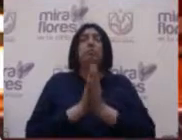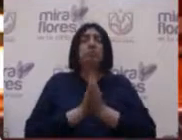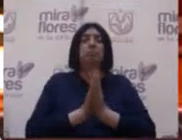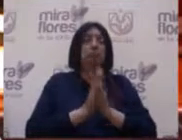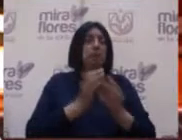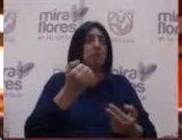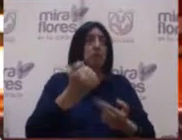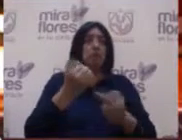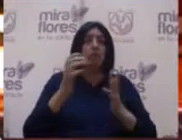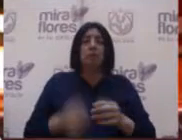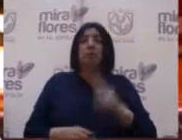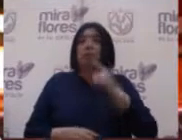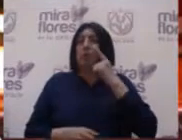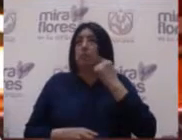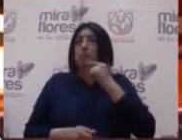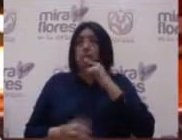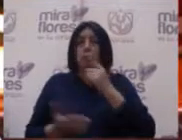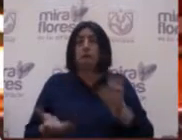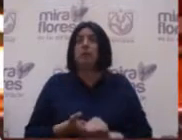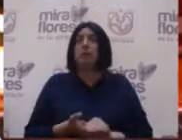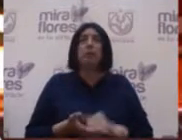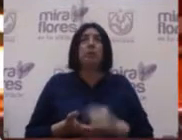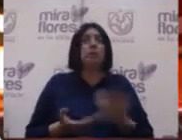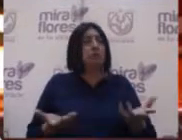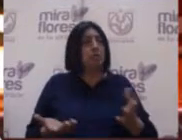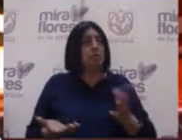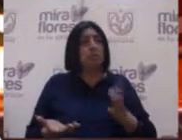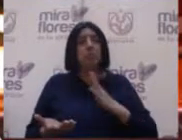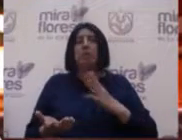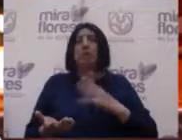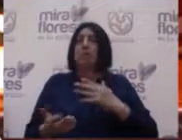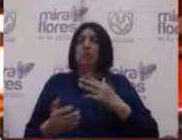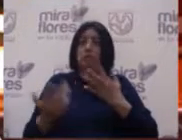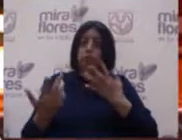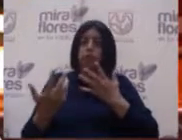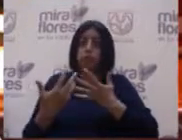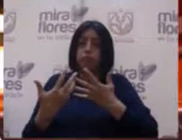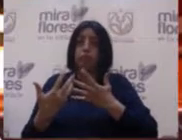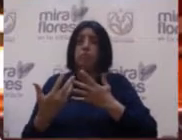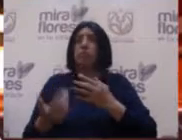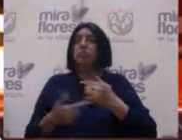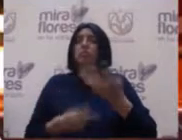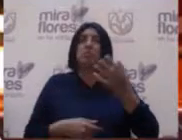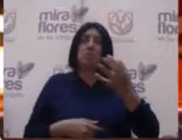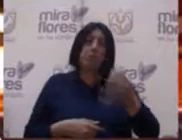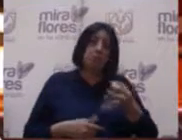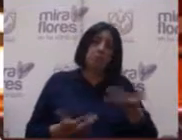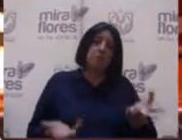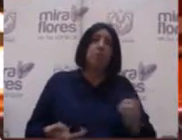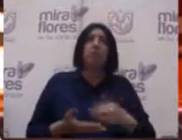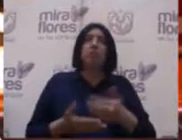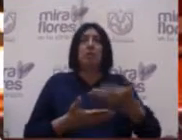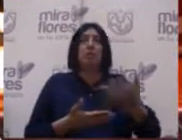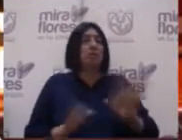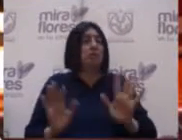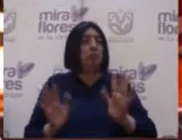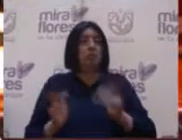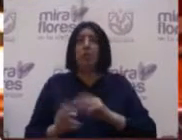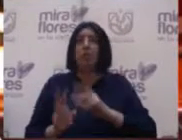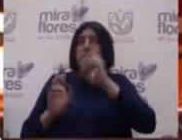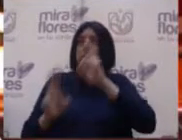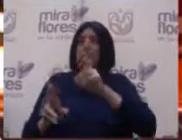los regidores y a las regidoras, es que guardemos la coherencia del caso. Sinceramente, aquí no hay una falta